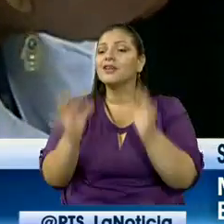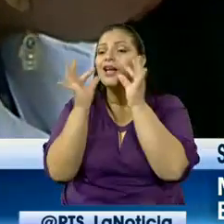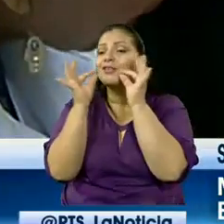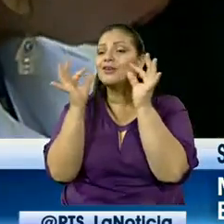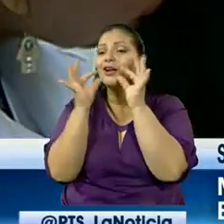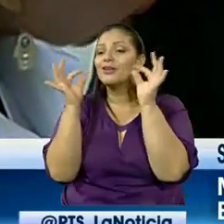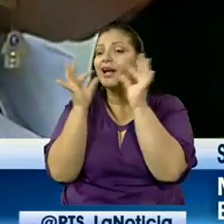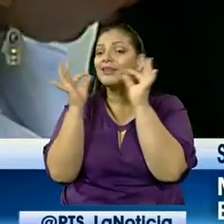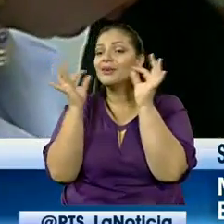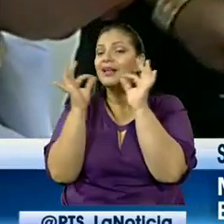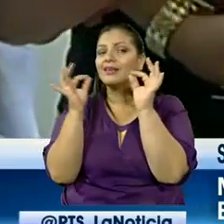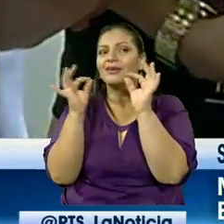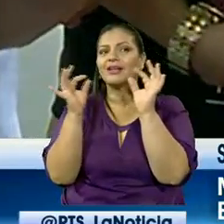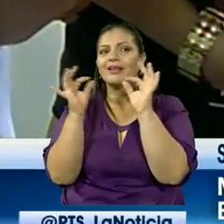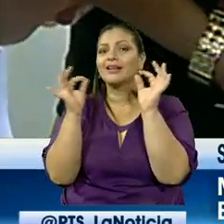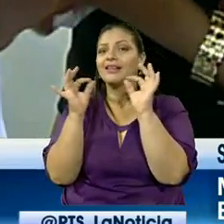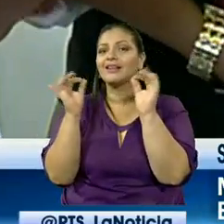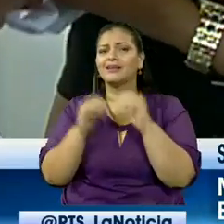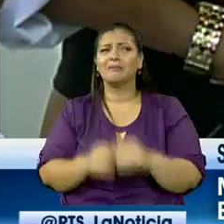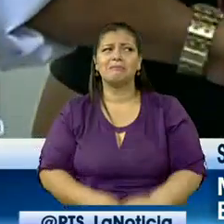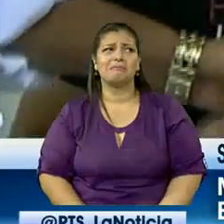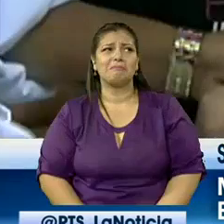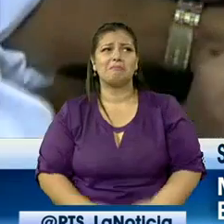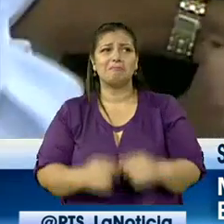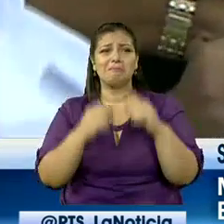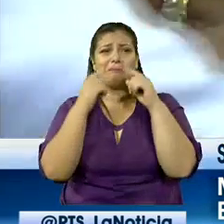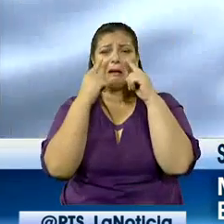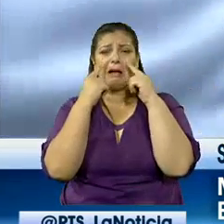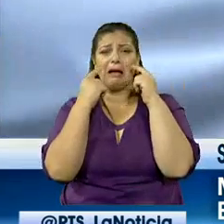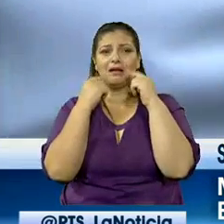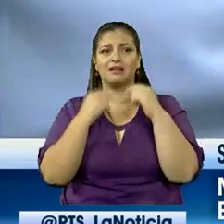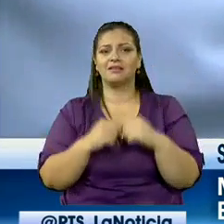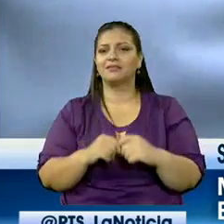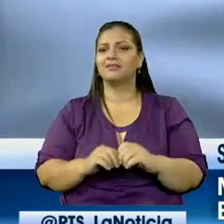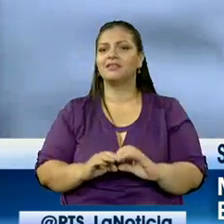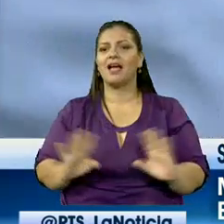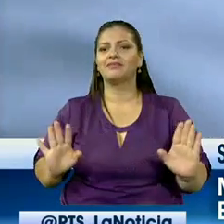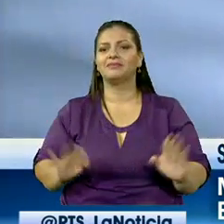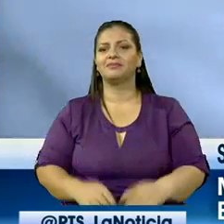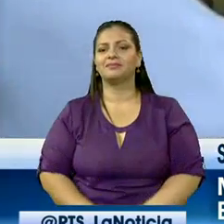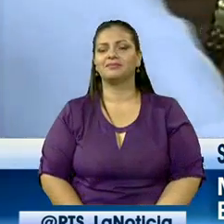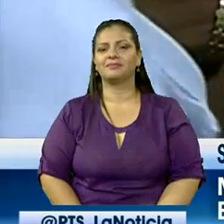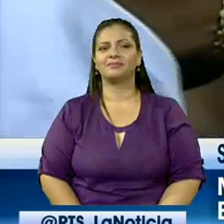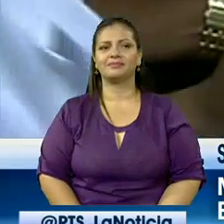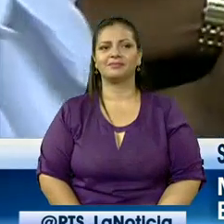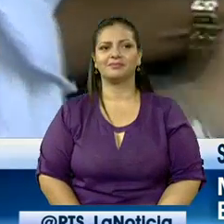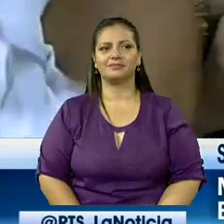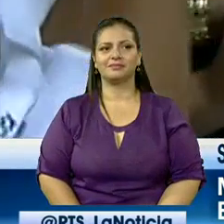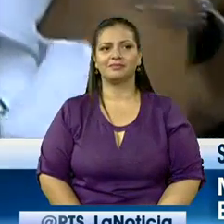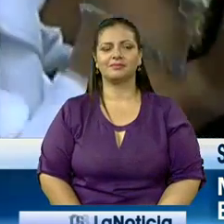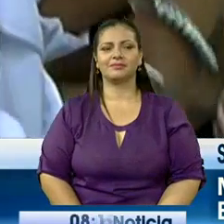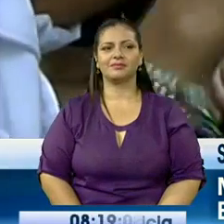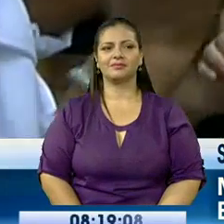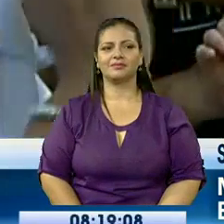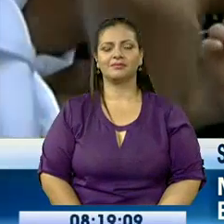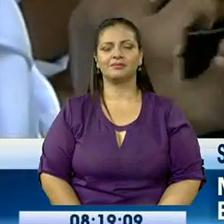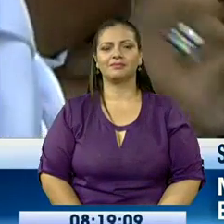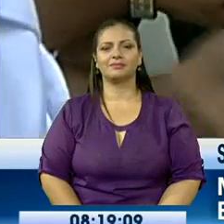el gato, el gato, el gato! El gato. ¡Ay, ya pasó! ¡Ya pasó!